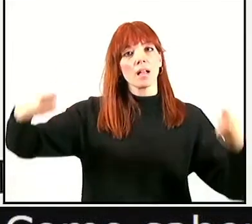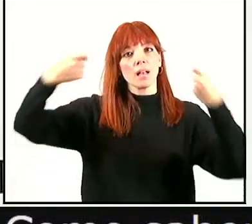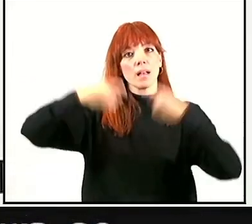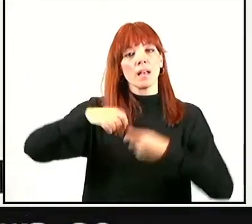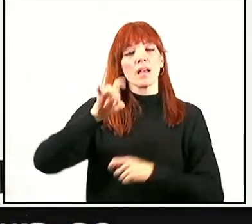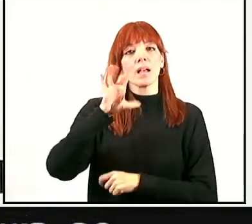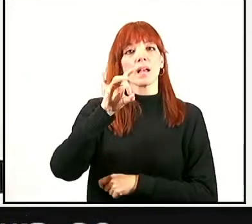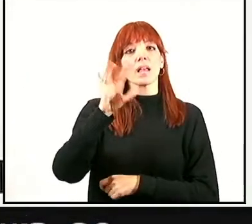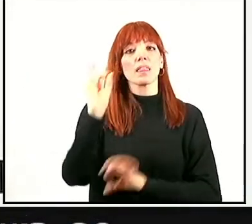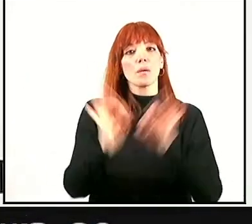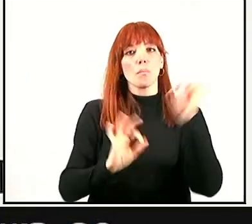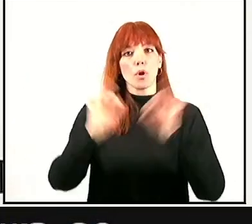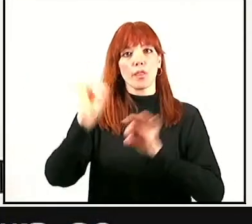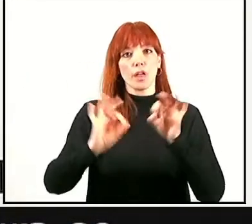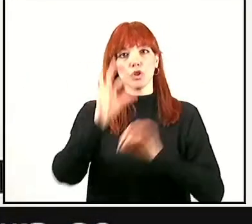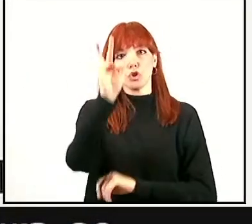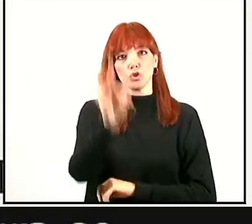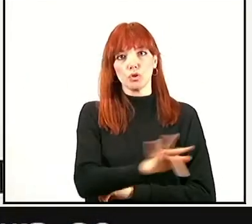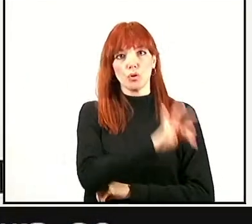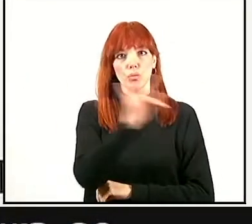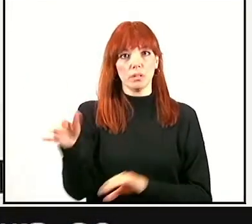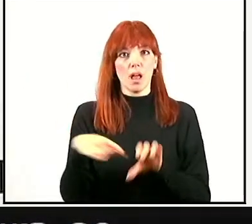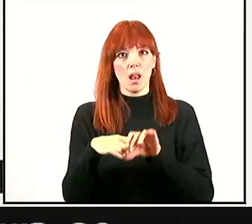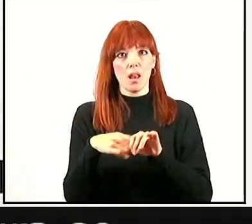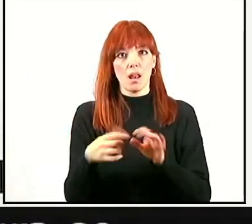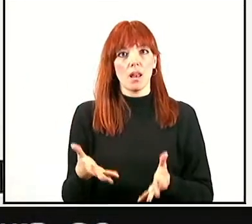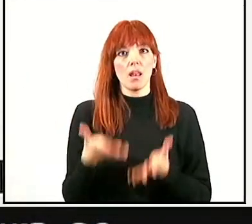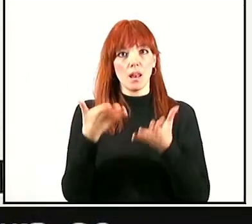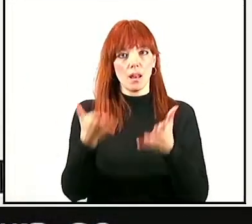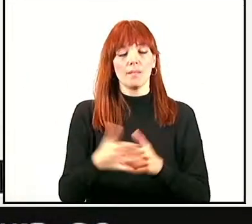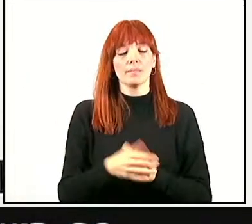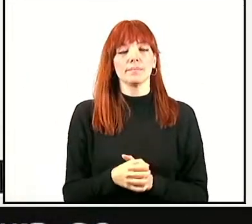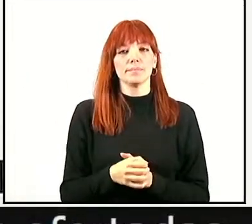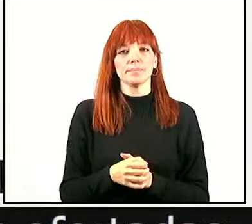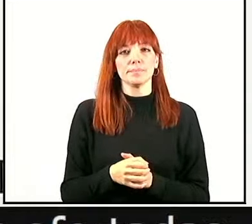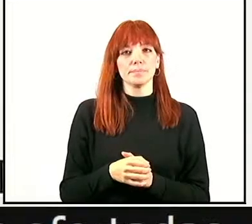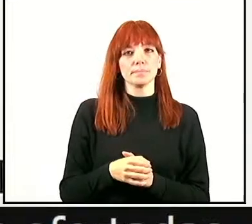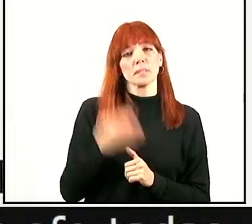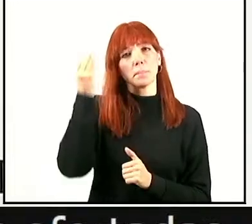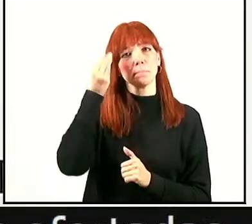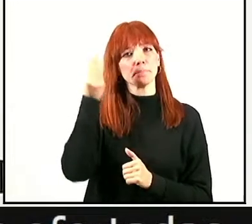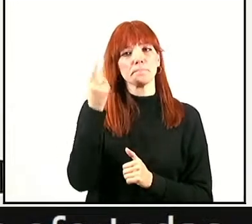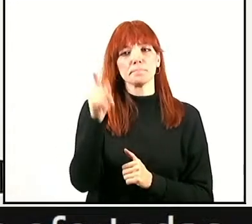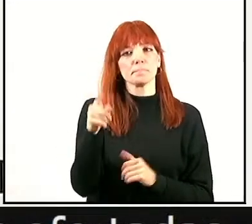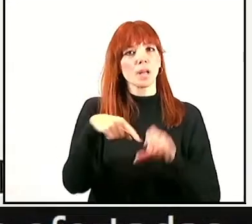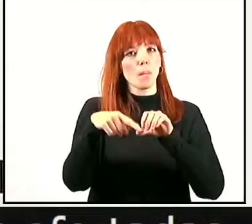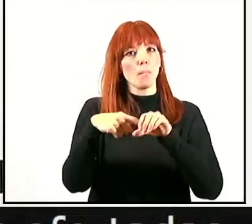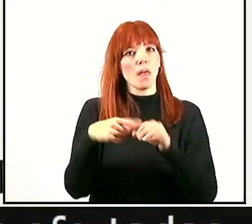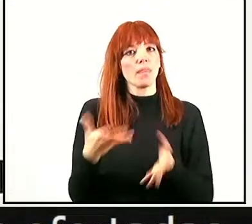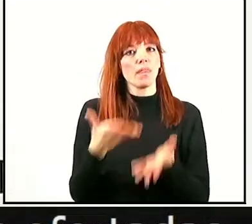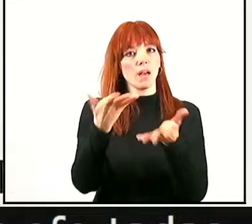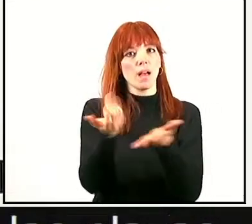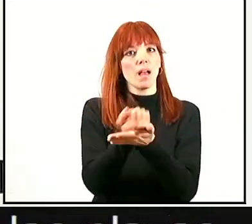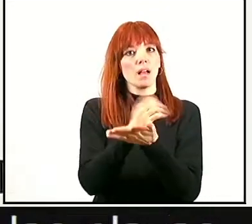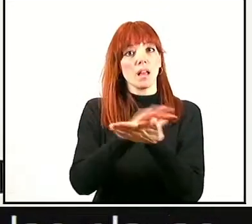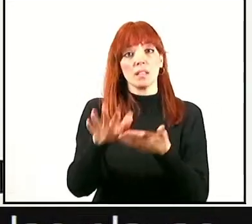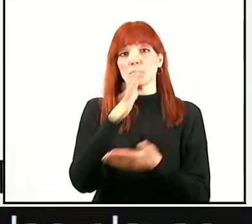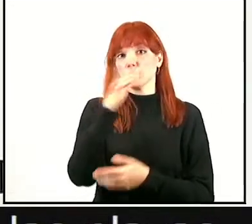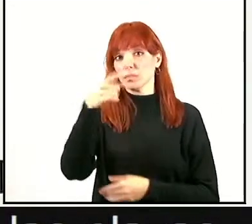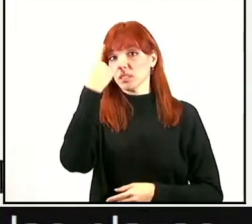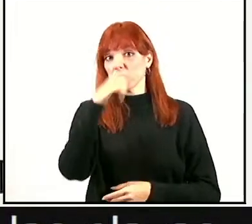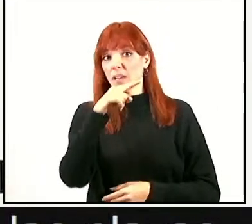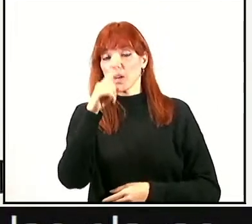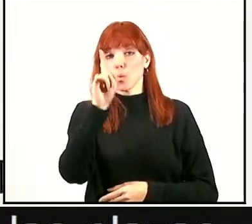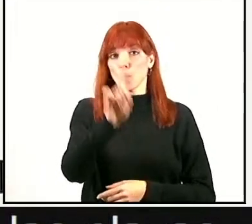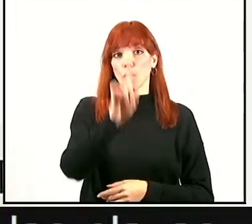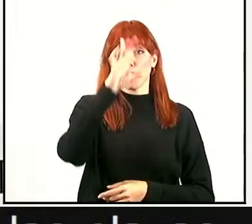plazas ofertadas. Si bien es verdad que nosotros entendemos que las plazas ofertadas serán gratuitas, porque, como bien saben, a partir del 1 de